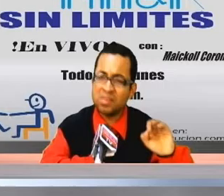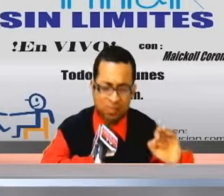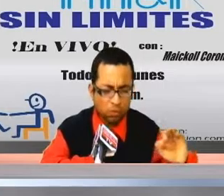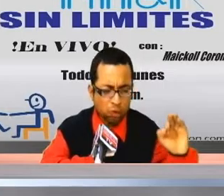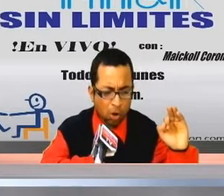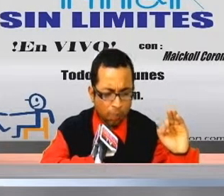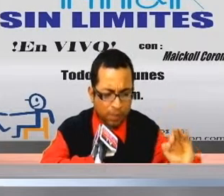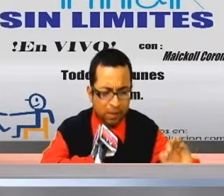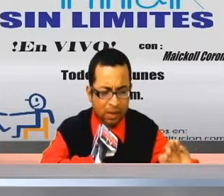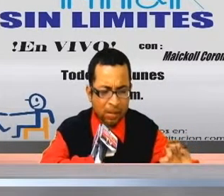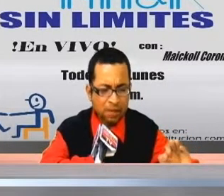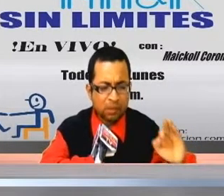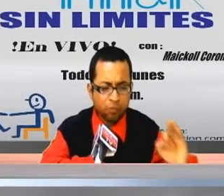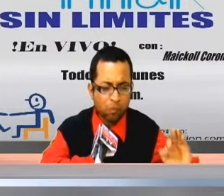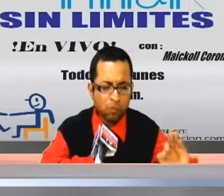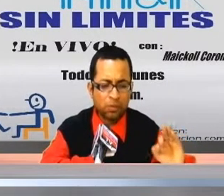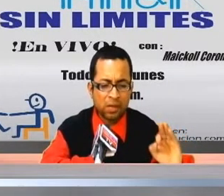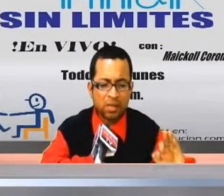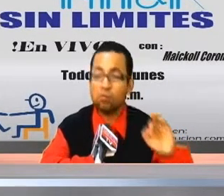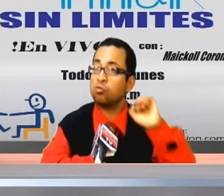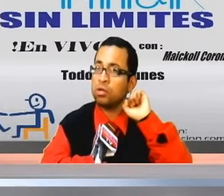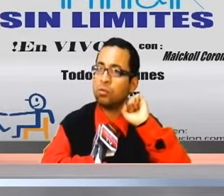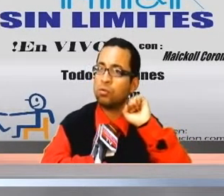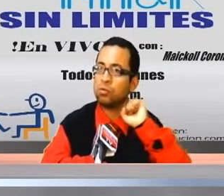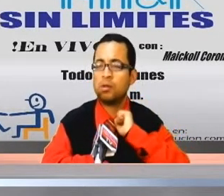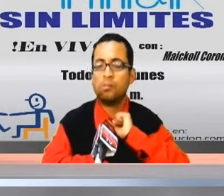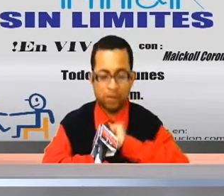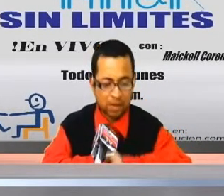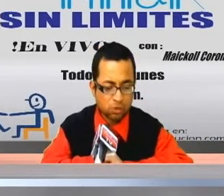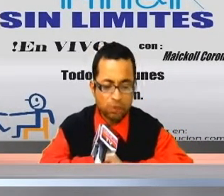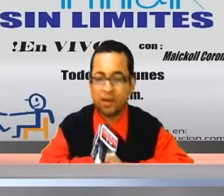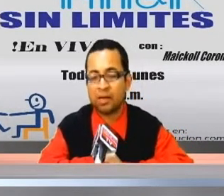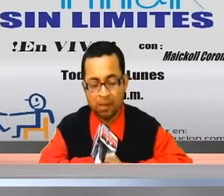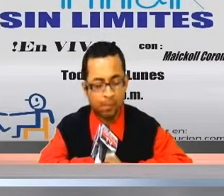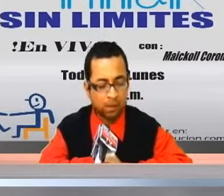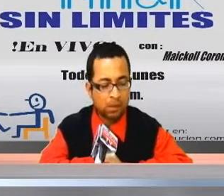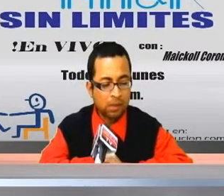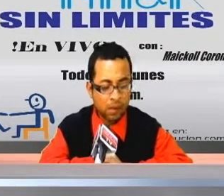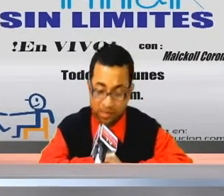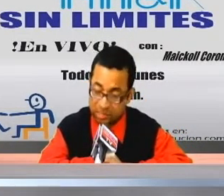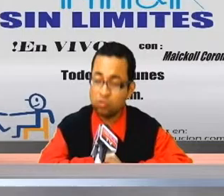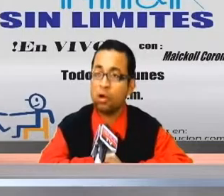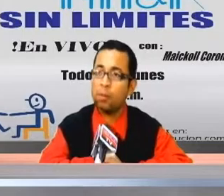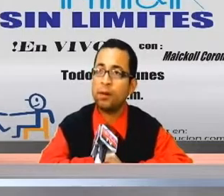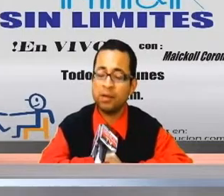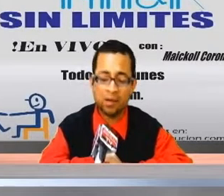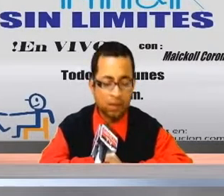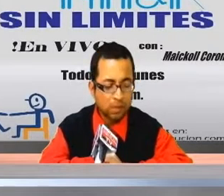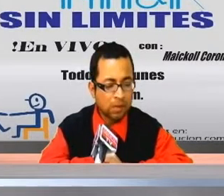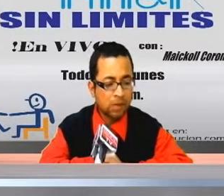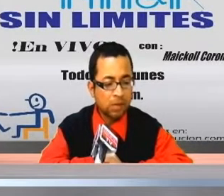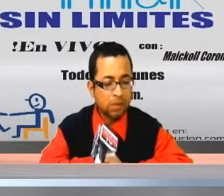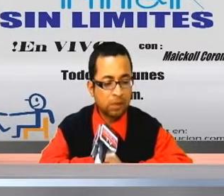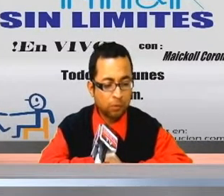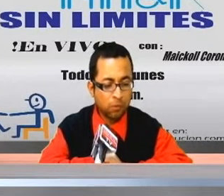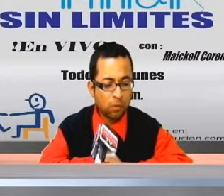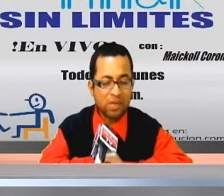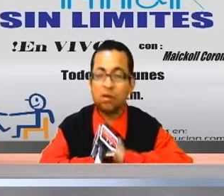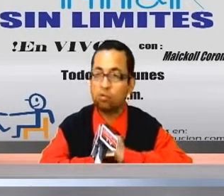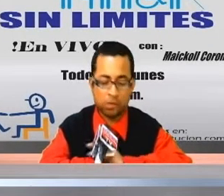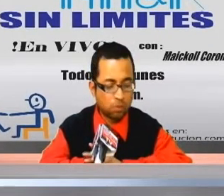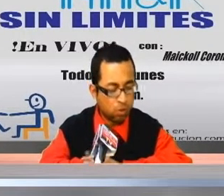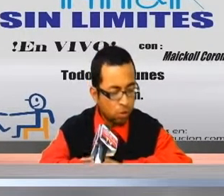también existe una Copa América de fútbol de inclusivo, por si acaso, para que sepan. Existe una Copa América de